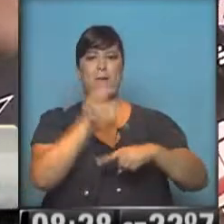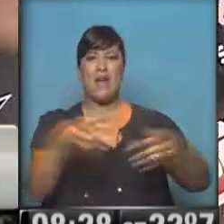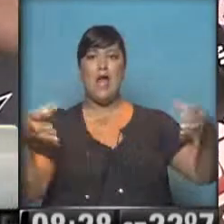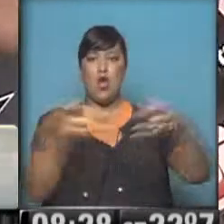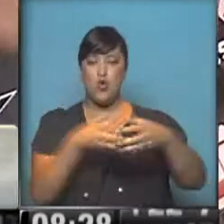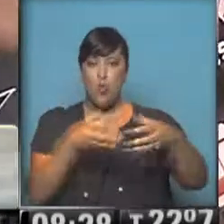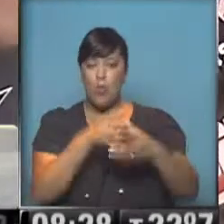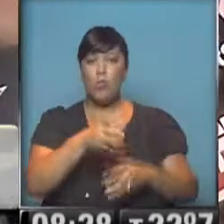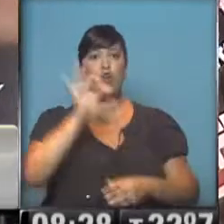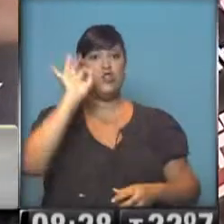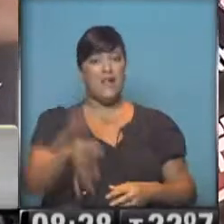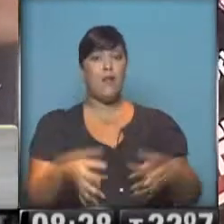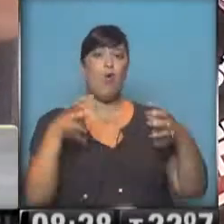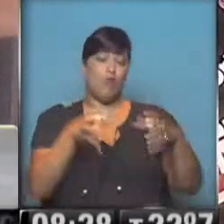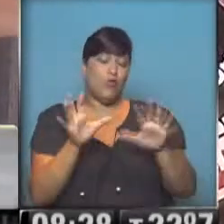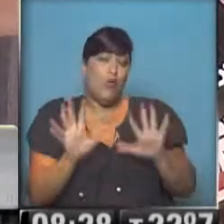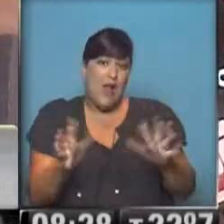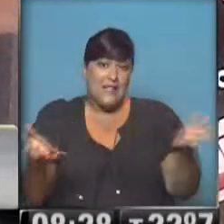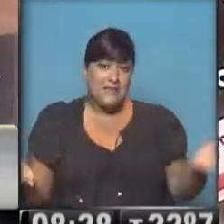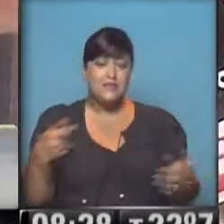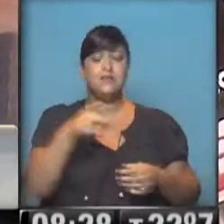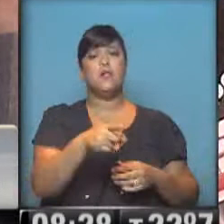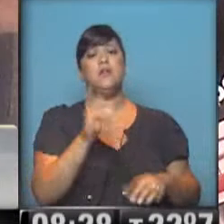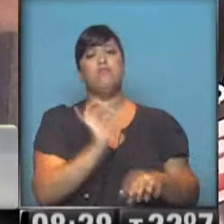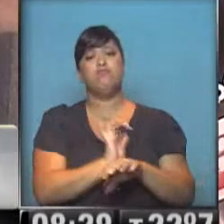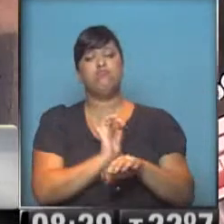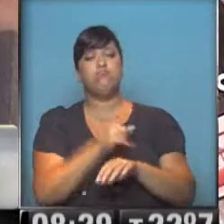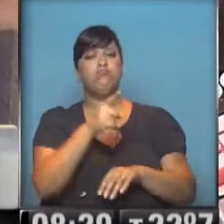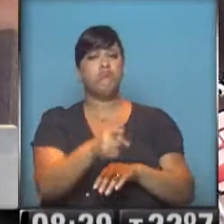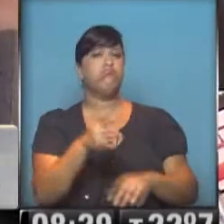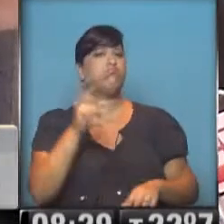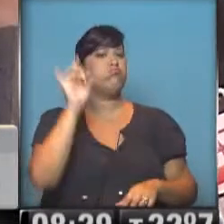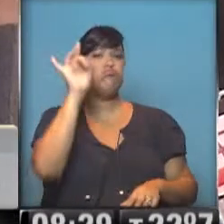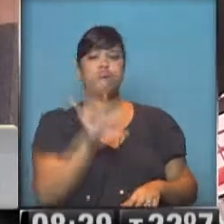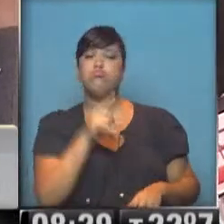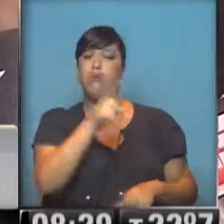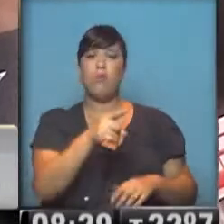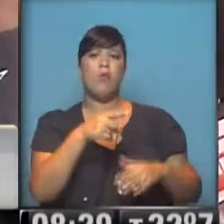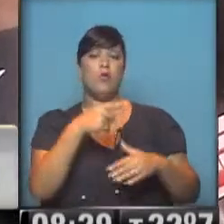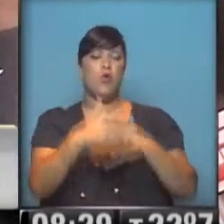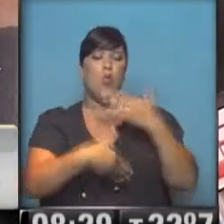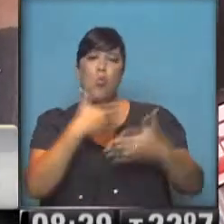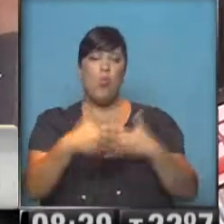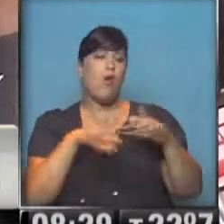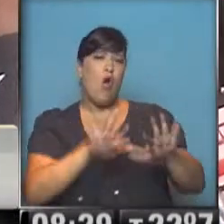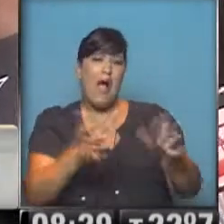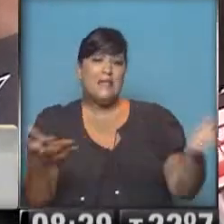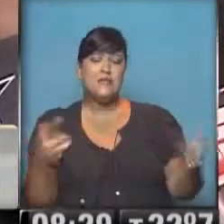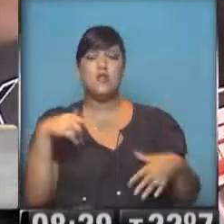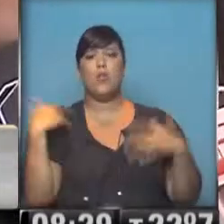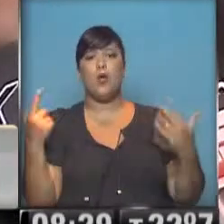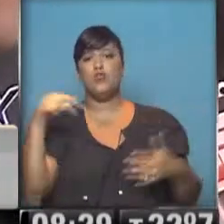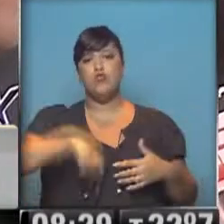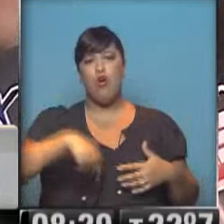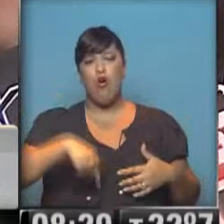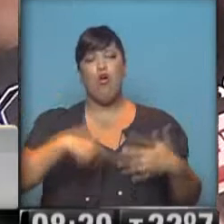Sabiendo de que pues, el fútbol tiene estas cosas, ¿no? Que son únicamente 11 jugadores los que entran al campo de juego, y pues hoy en día estar